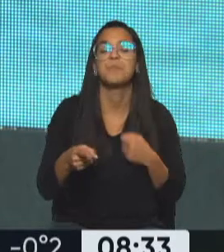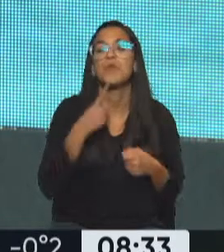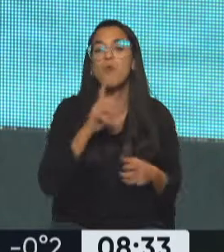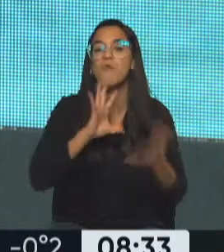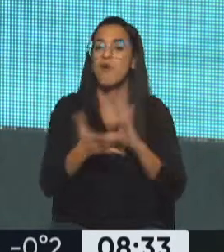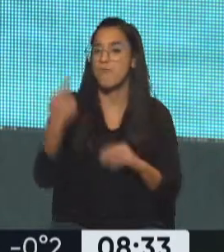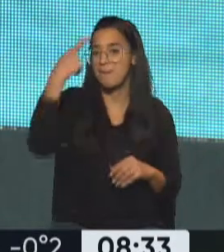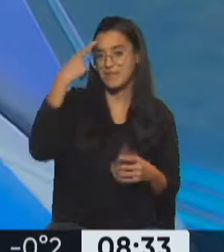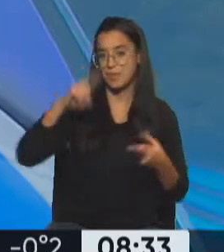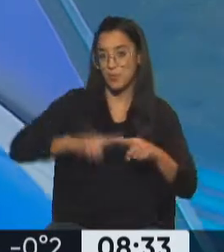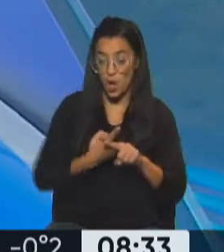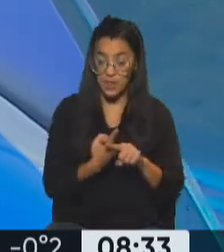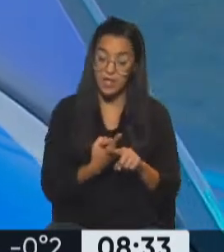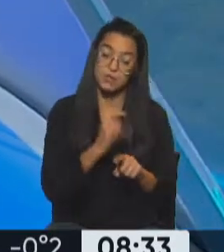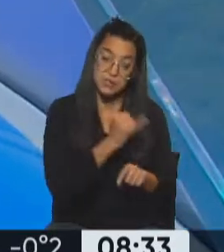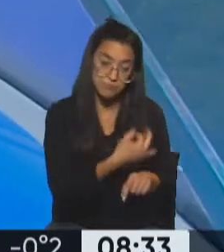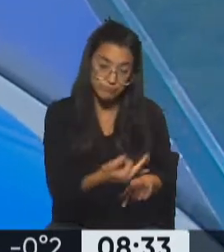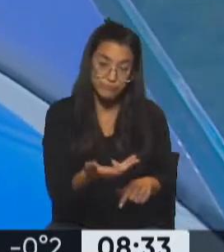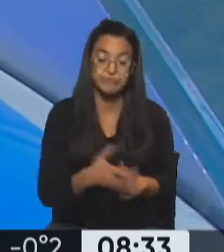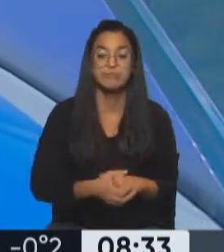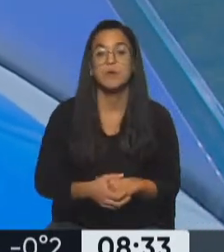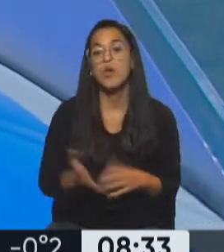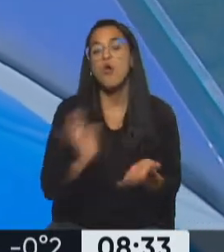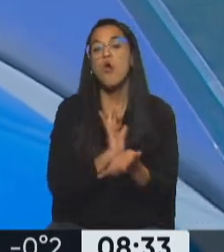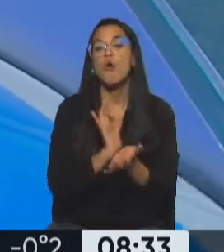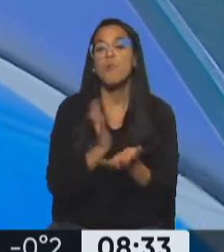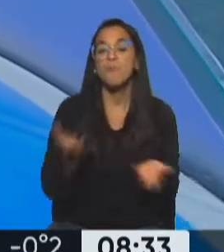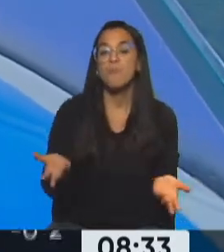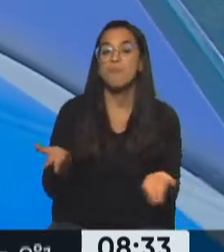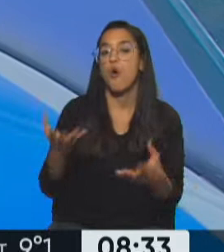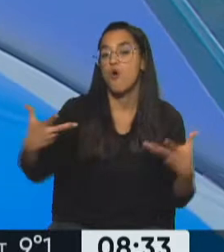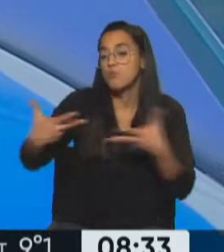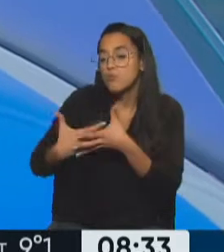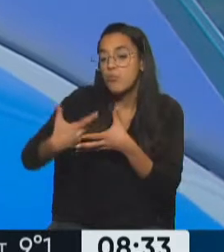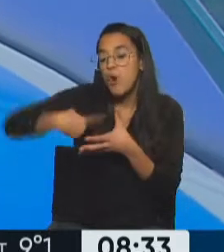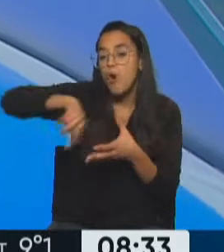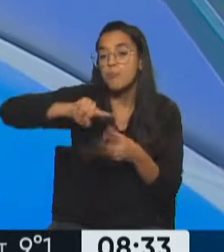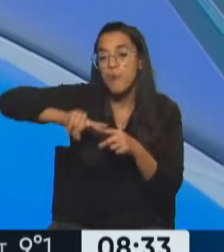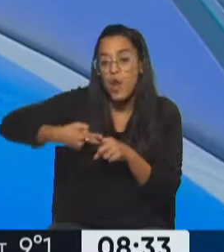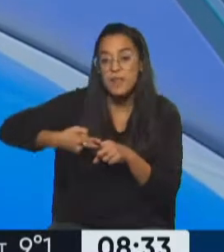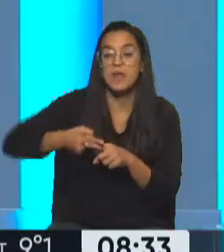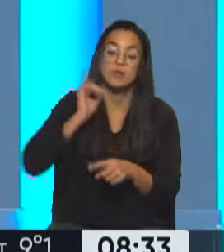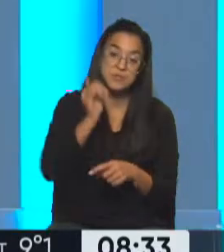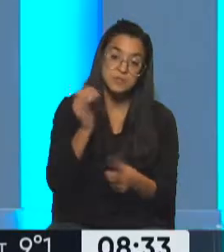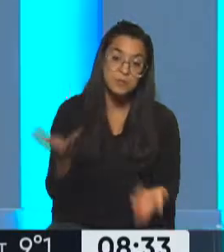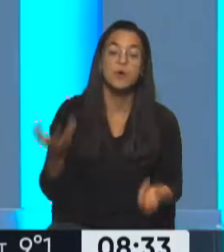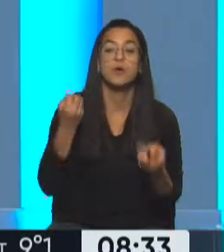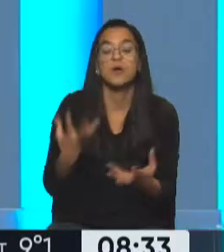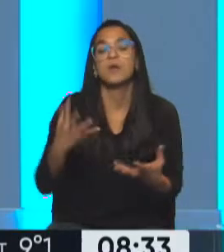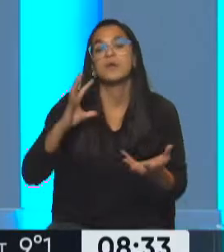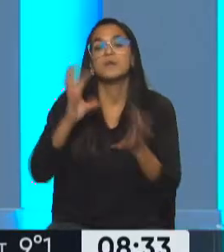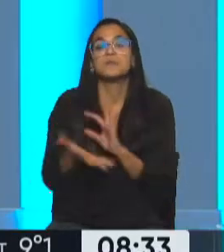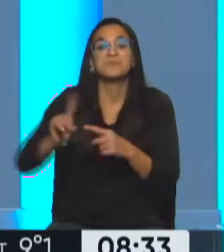postura política. Sí, claro. Es como un partido político. Sí, porque tienen una posición política